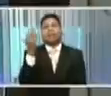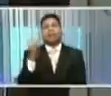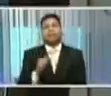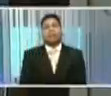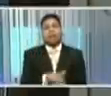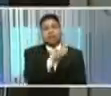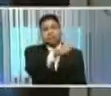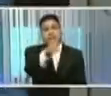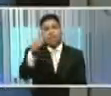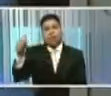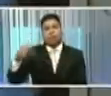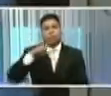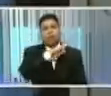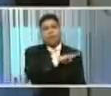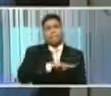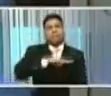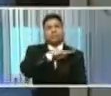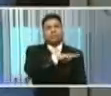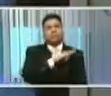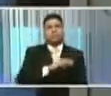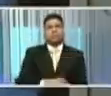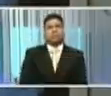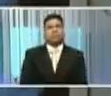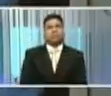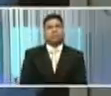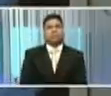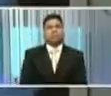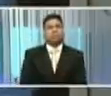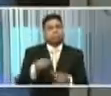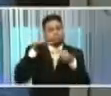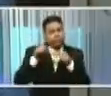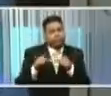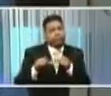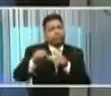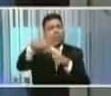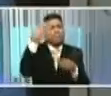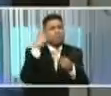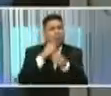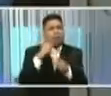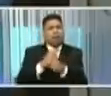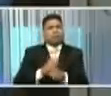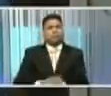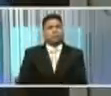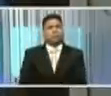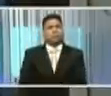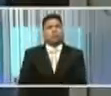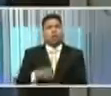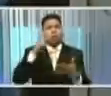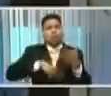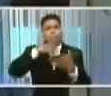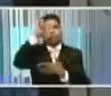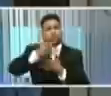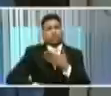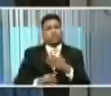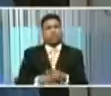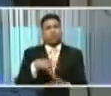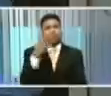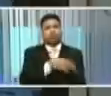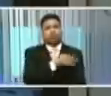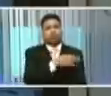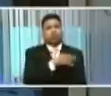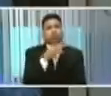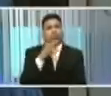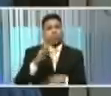cada una de las misiones continúe trabajando los proyectos